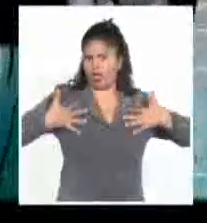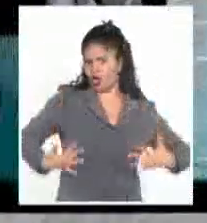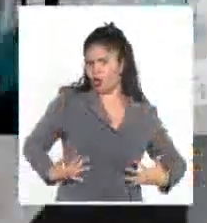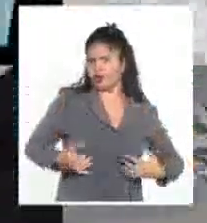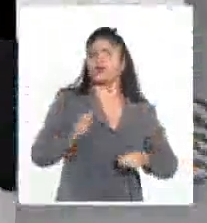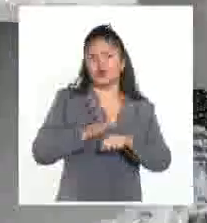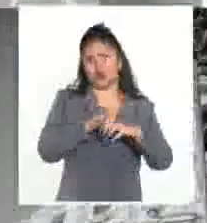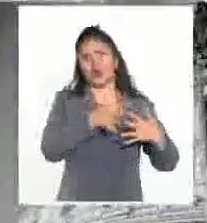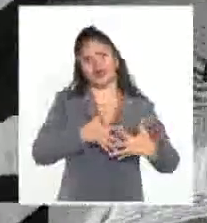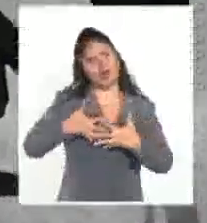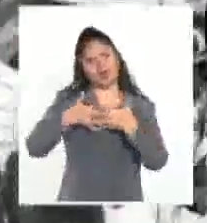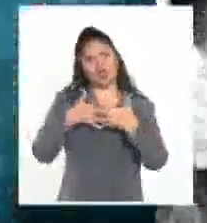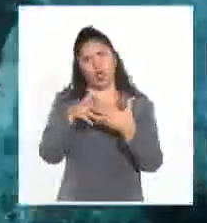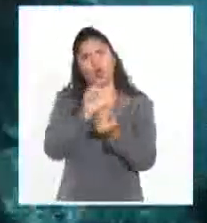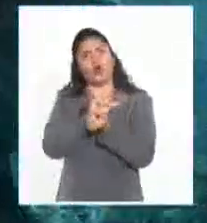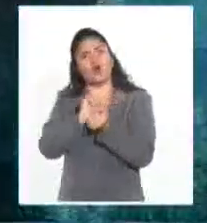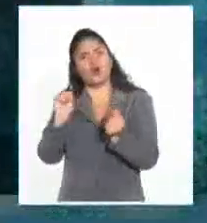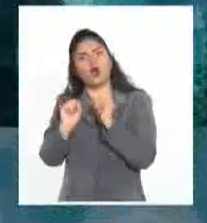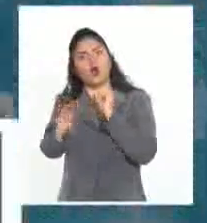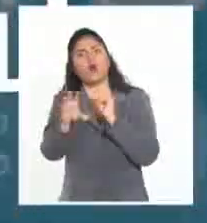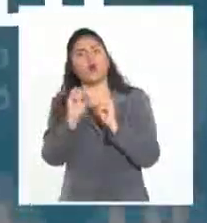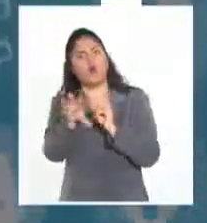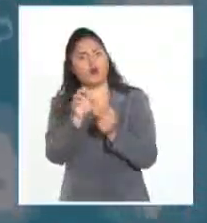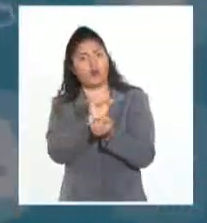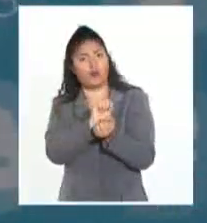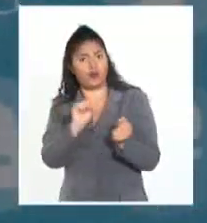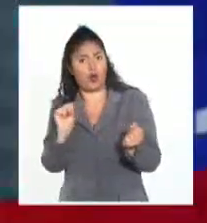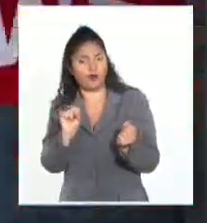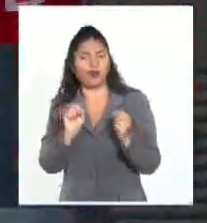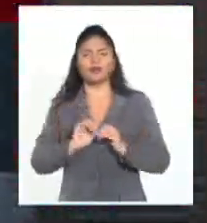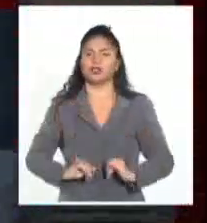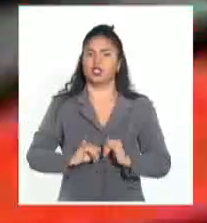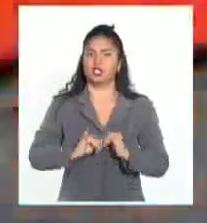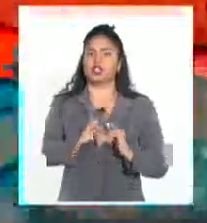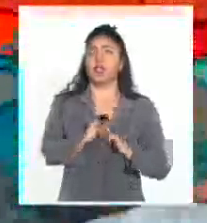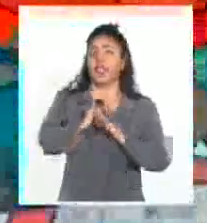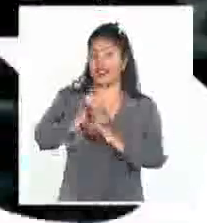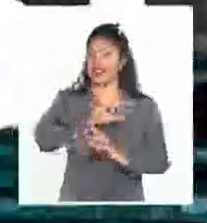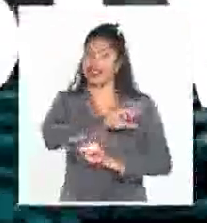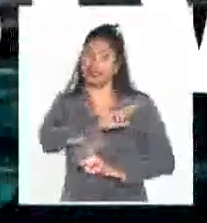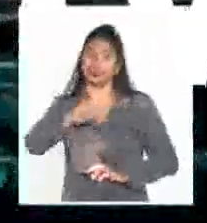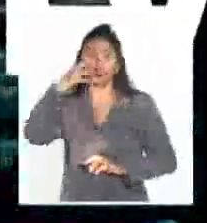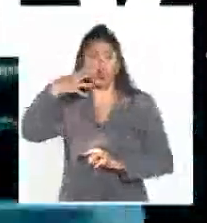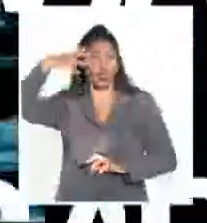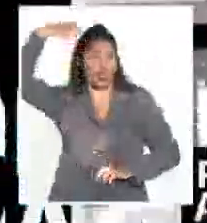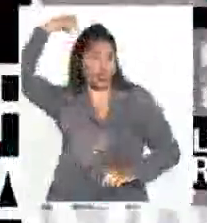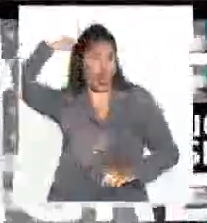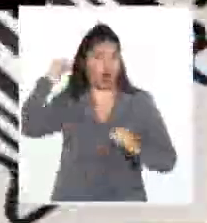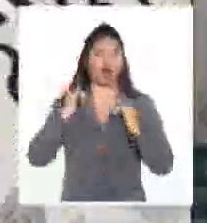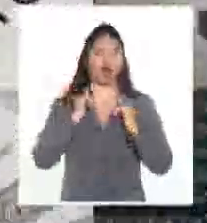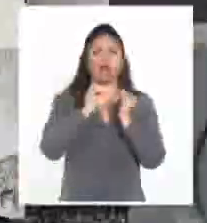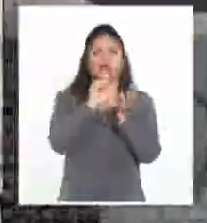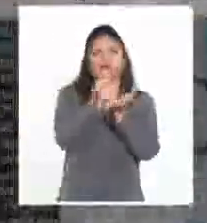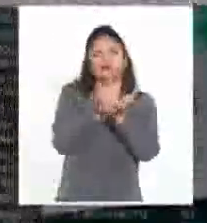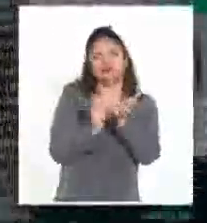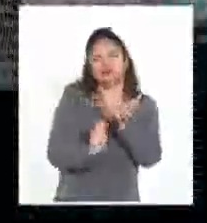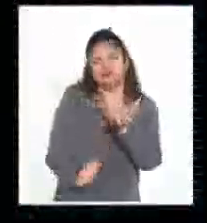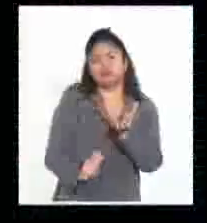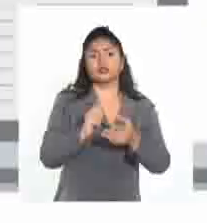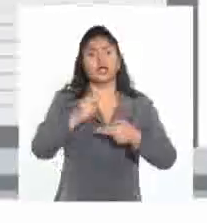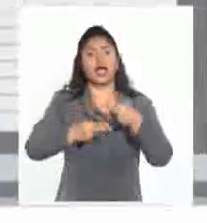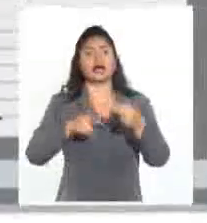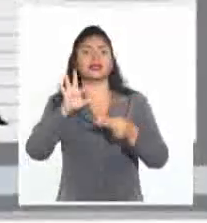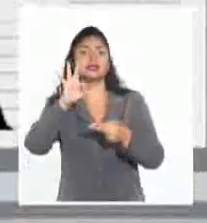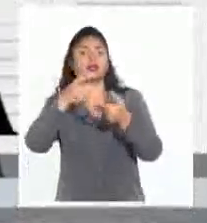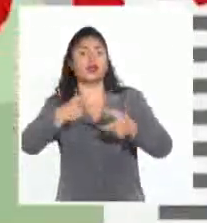cualquier ciudadano. Como alertara nuestro general de ejército Raúl Castro Ruz en el informe central al 8º Congreso del Partido Comunista de